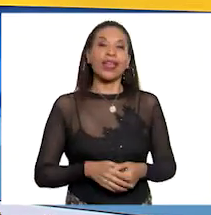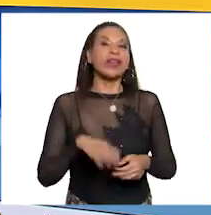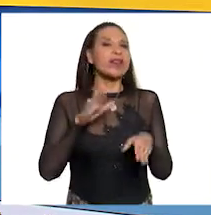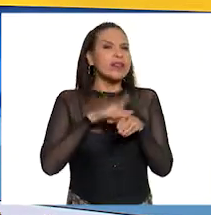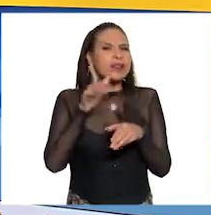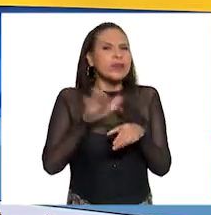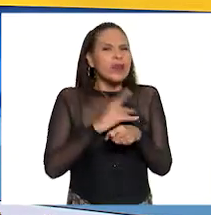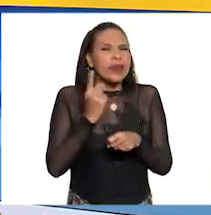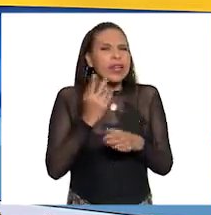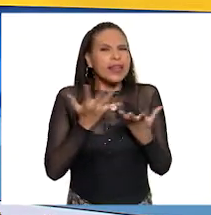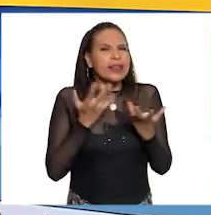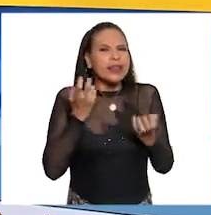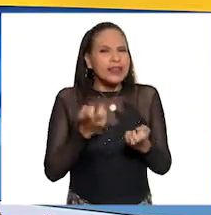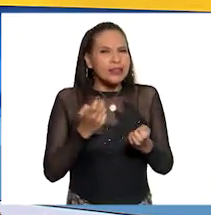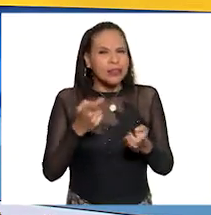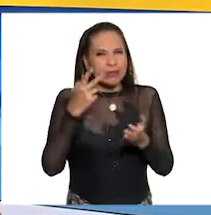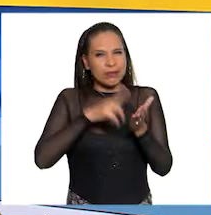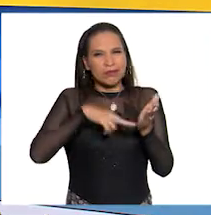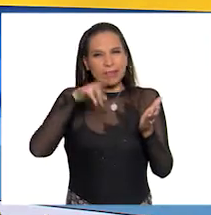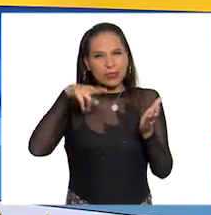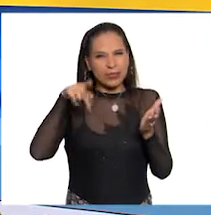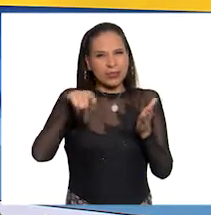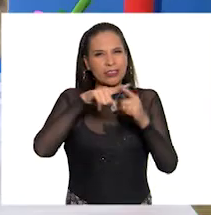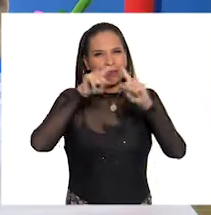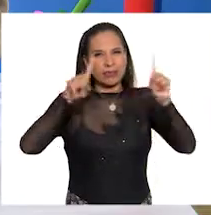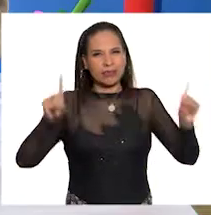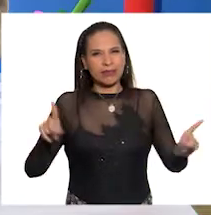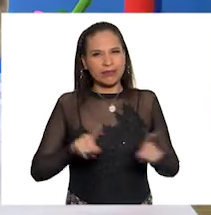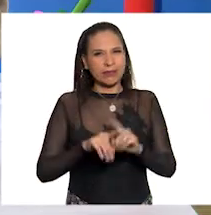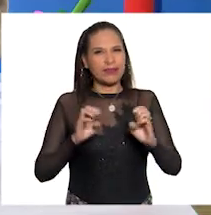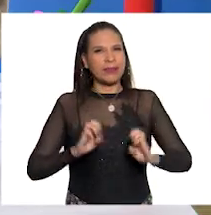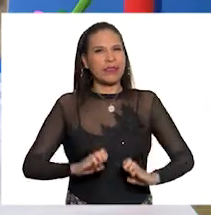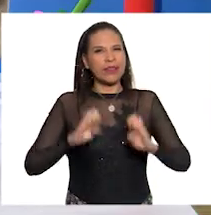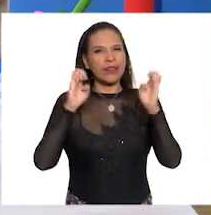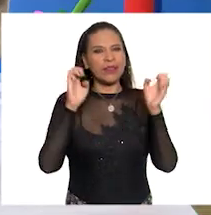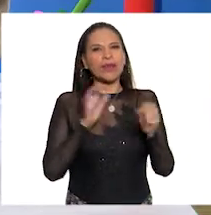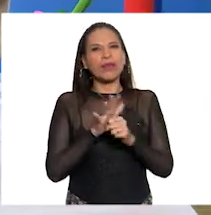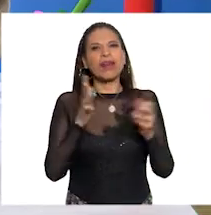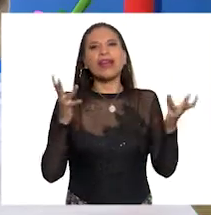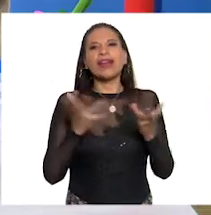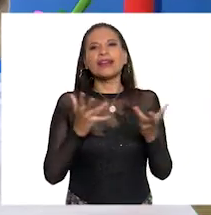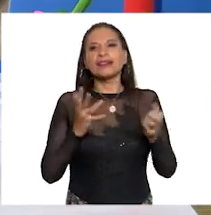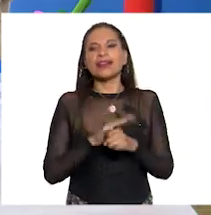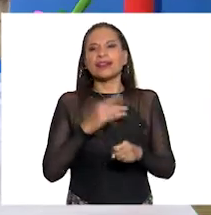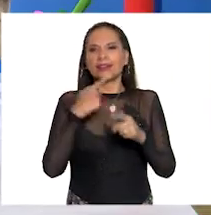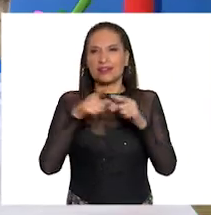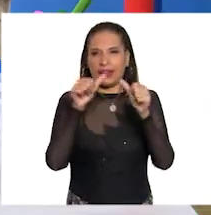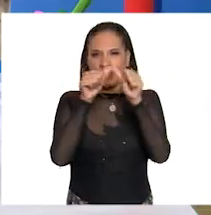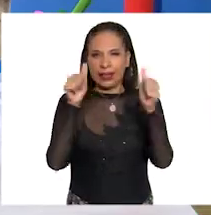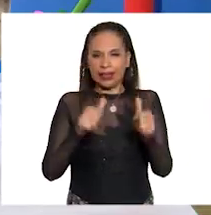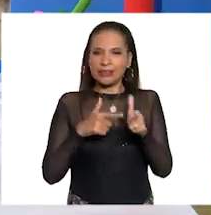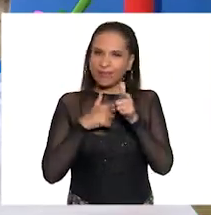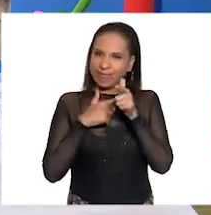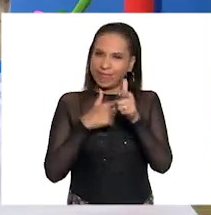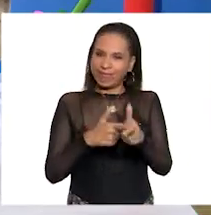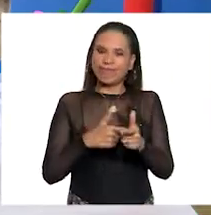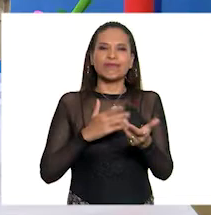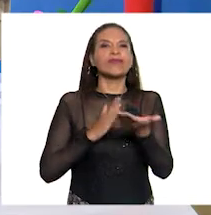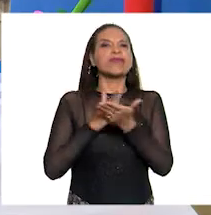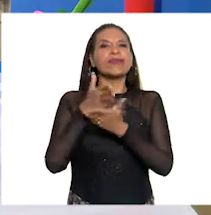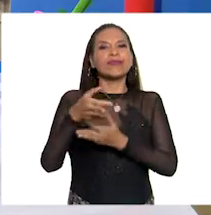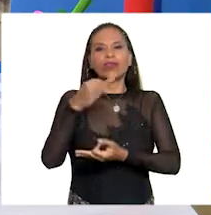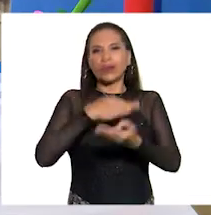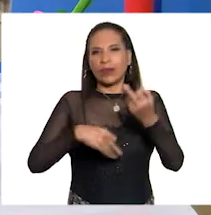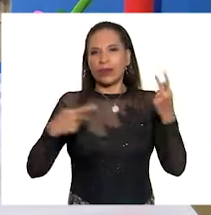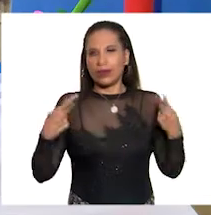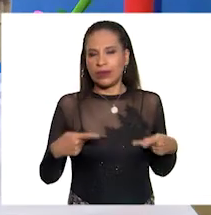intención de pintar murales sobre los edificios es asegurar que el arte permanecería accesible al